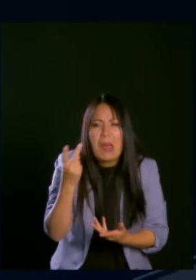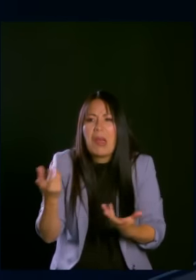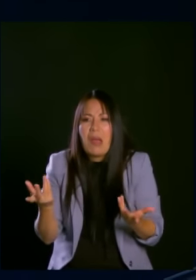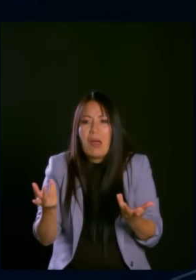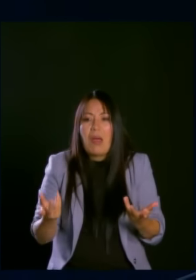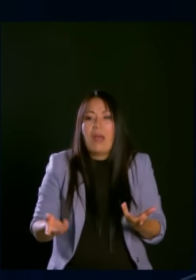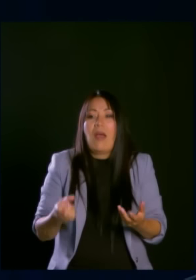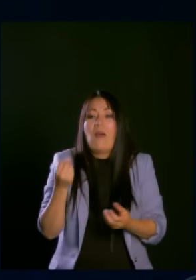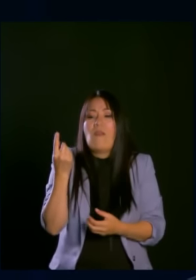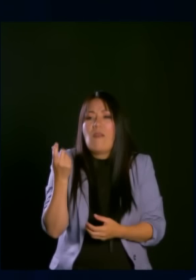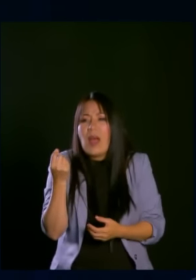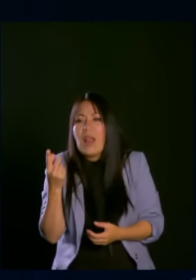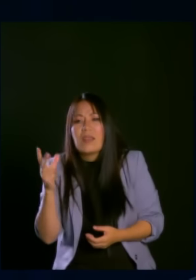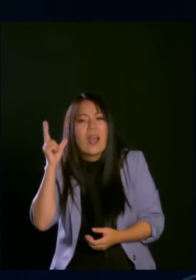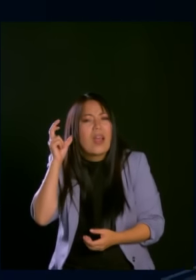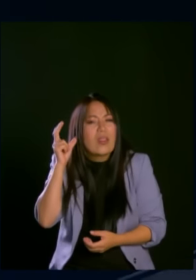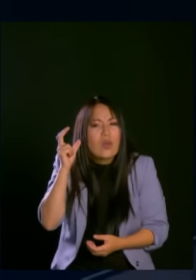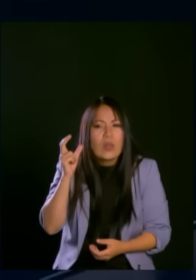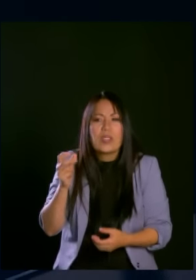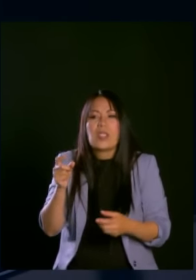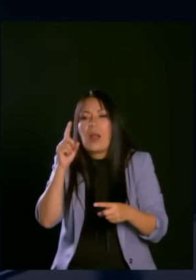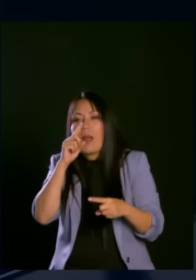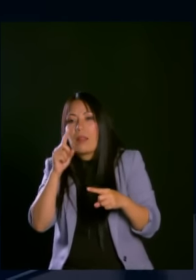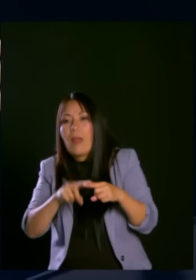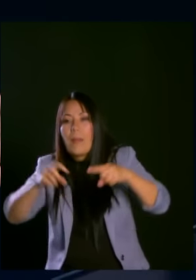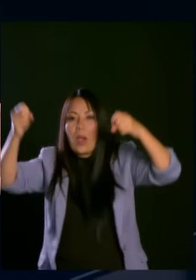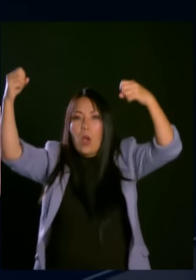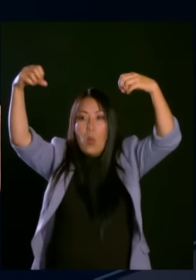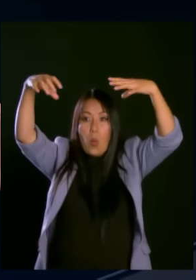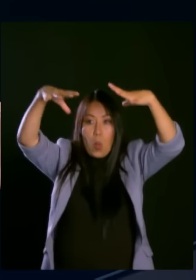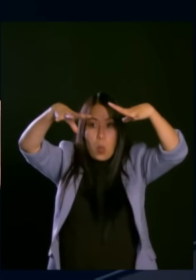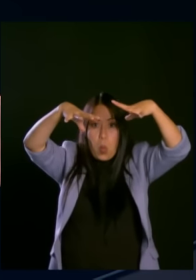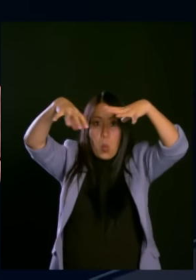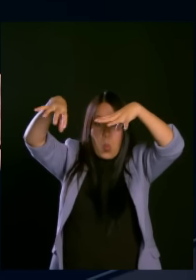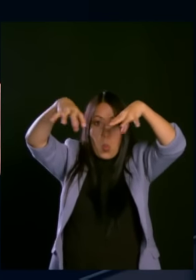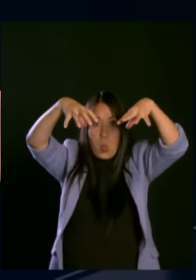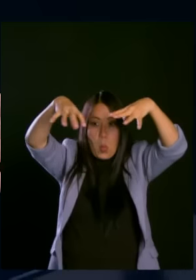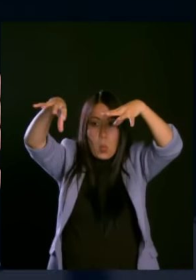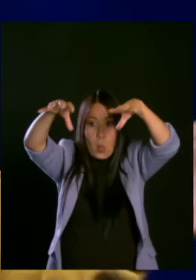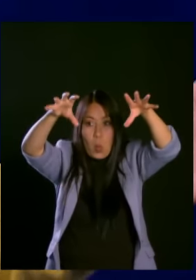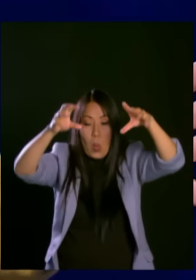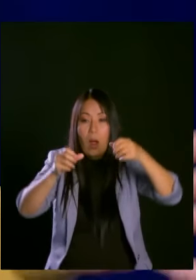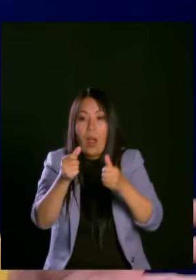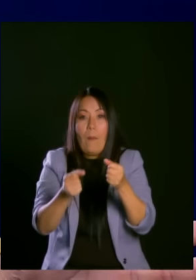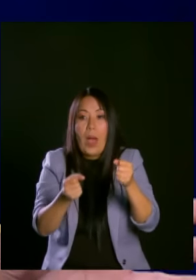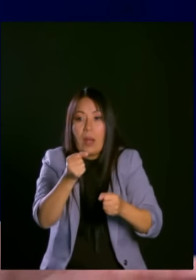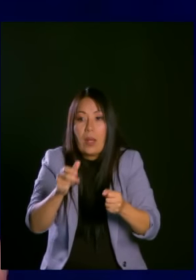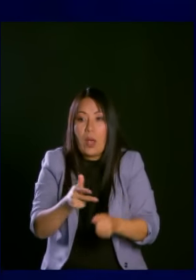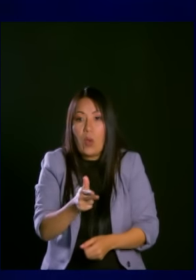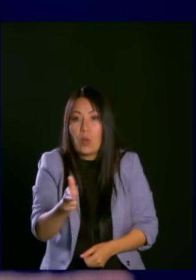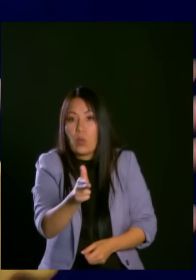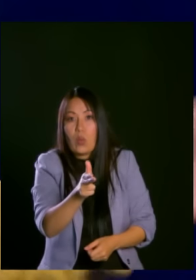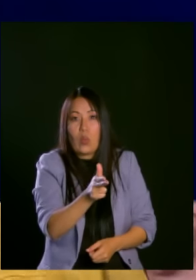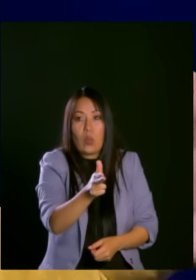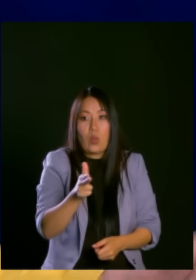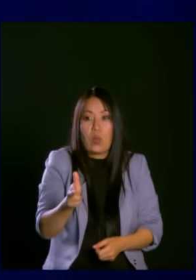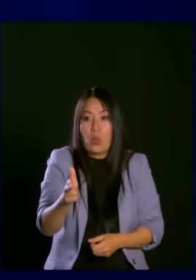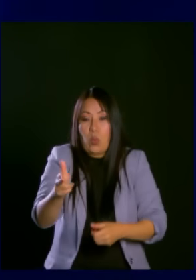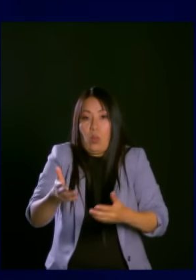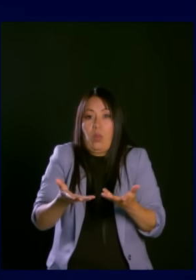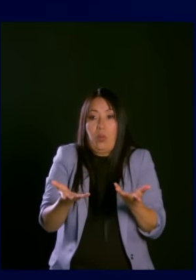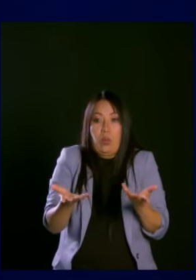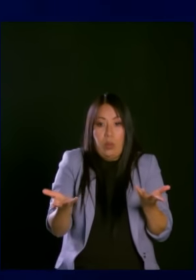malas luces, malos parqueos. Solo eso. Nosotros no podíamos comenzar sin por lo menos tener eso